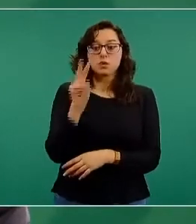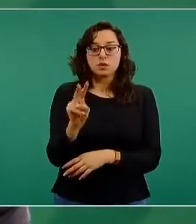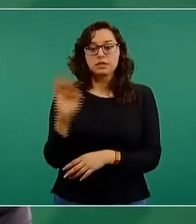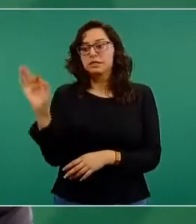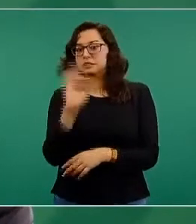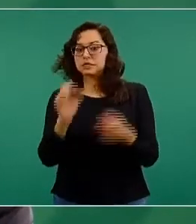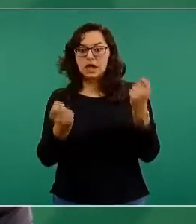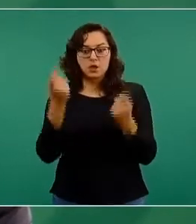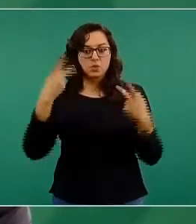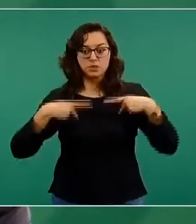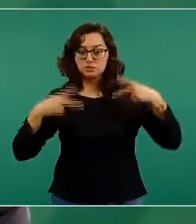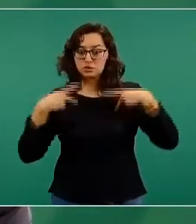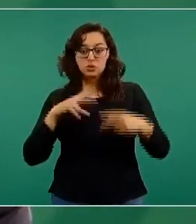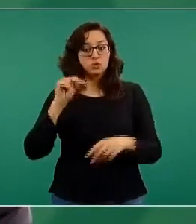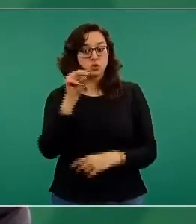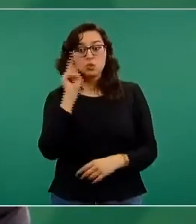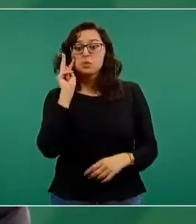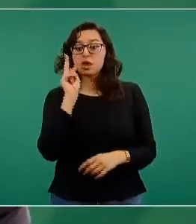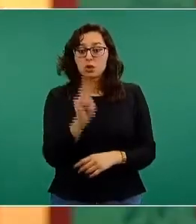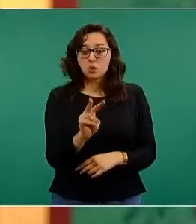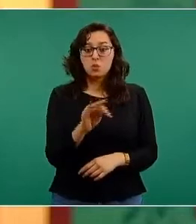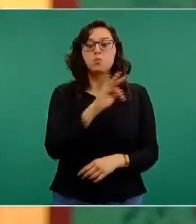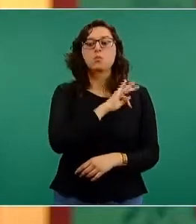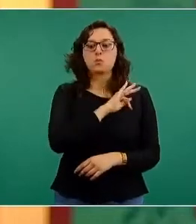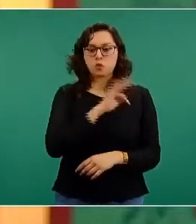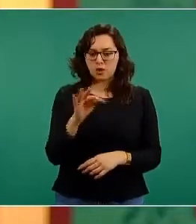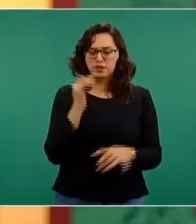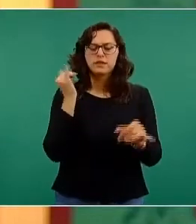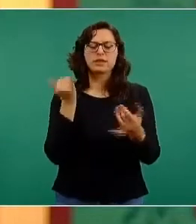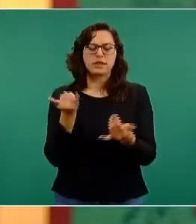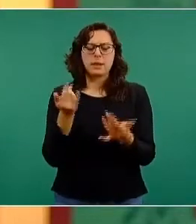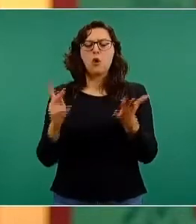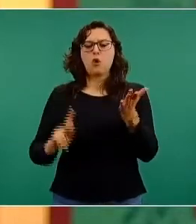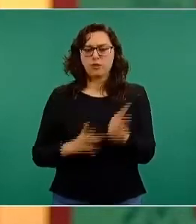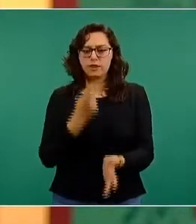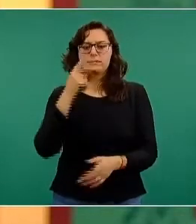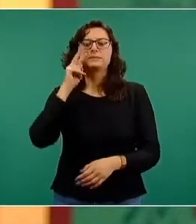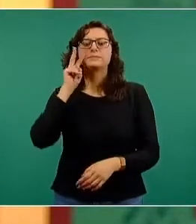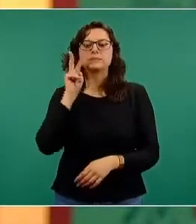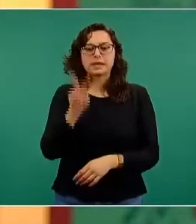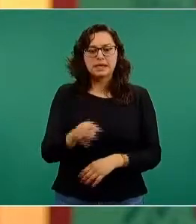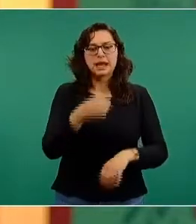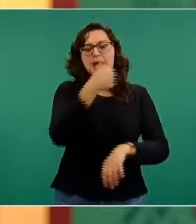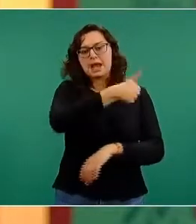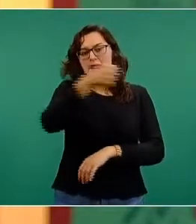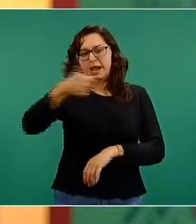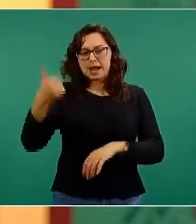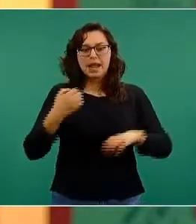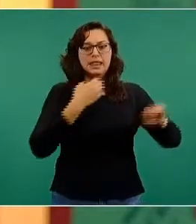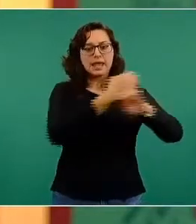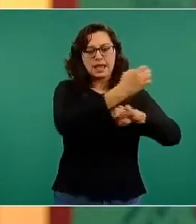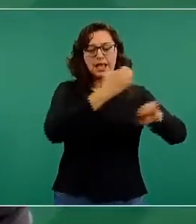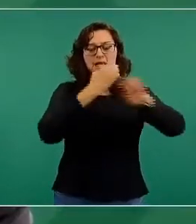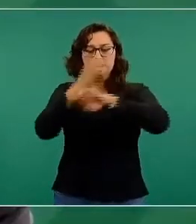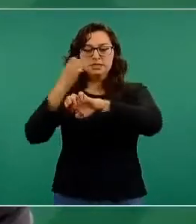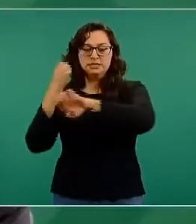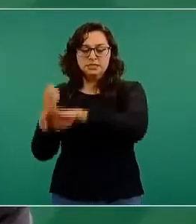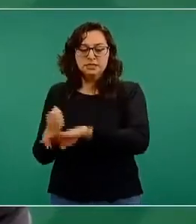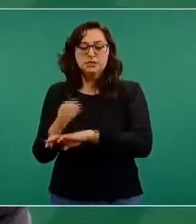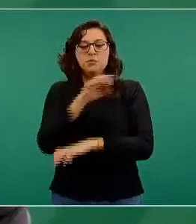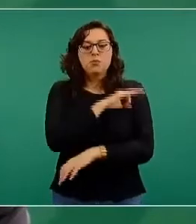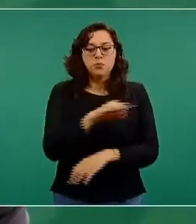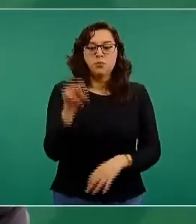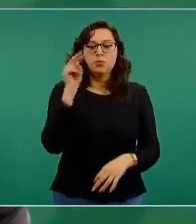haya visto, le eche un ojo a la situación en cada una de las entidades federativas. Verán